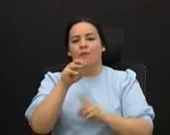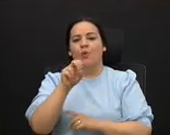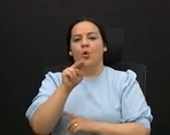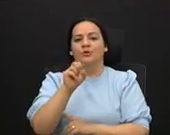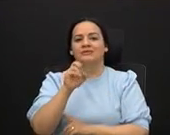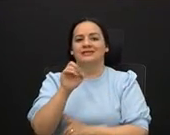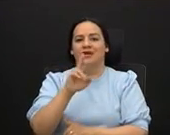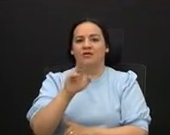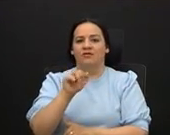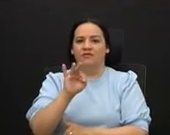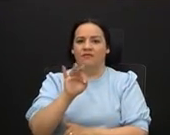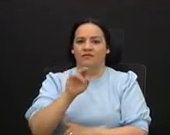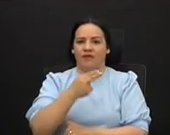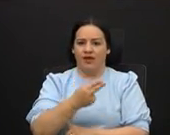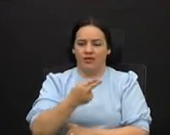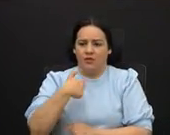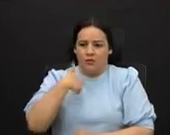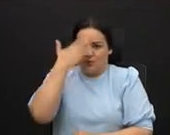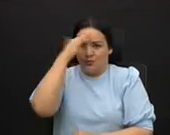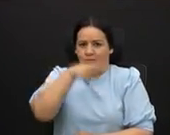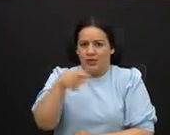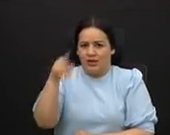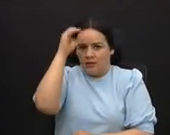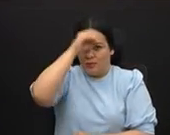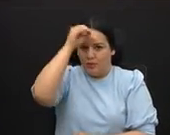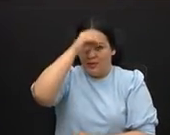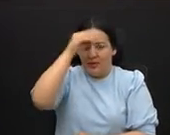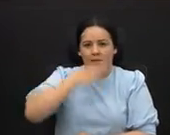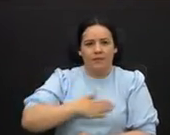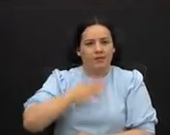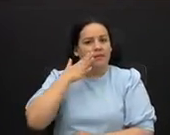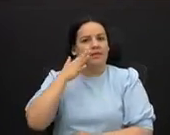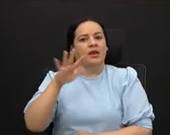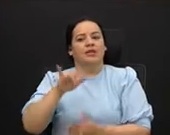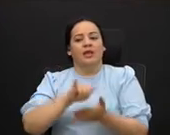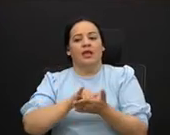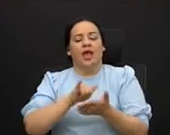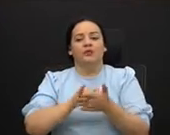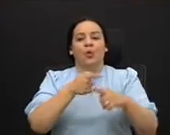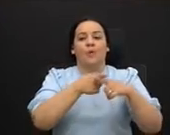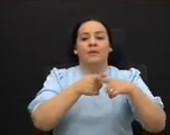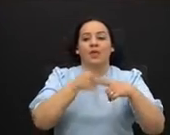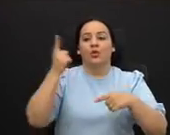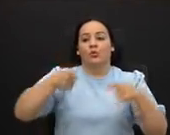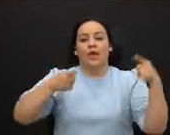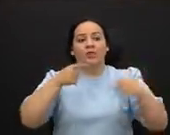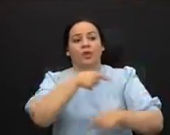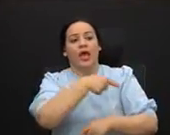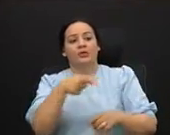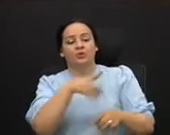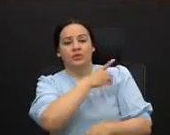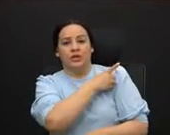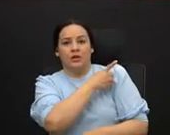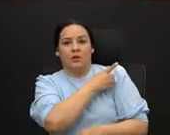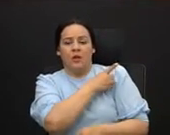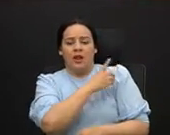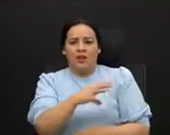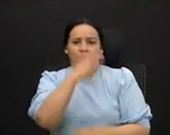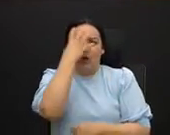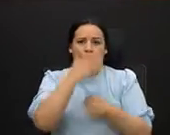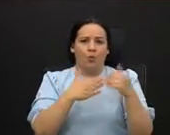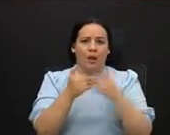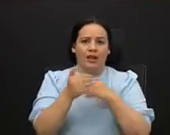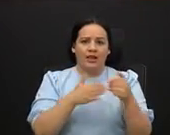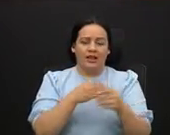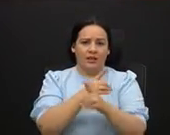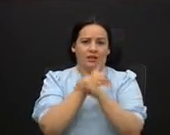Montserrat. Yo no sé ustedes qué opinan, pero a mí lo que me parece es que a estos medios mandos, a estos directores, les molesta cualquier defensor que pongan